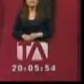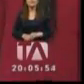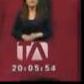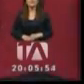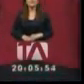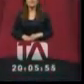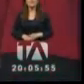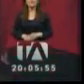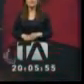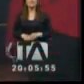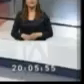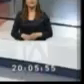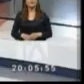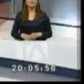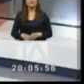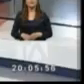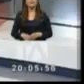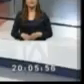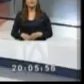Costa, 24 horas.